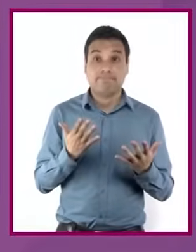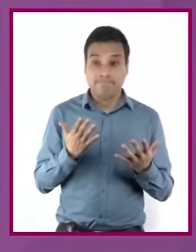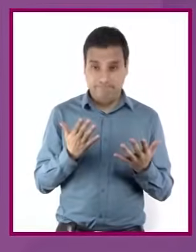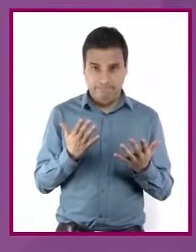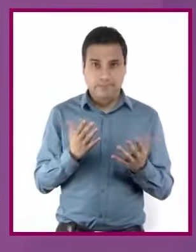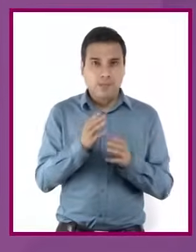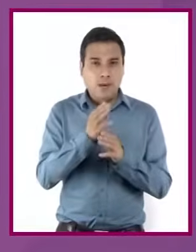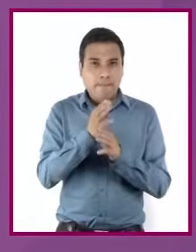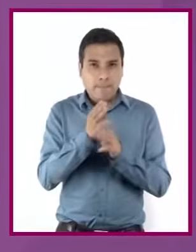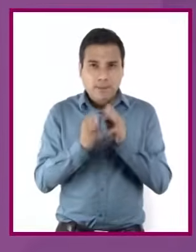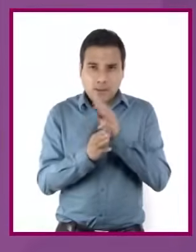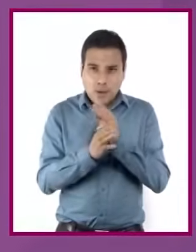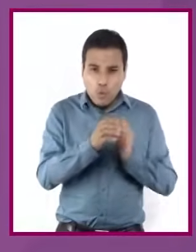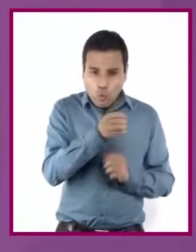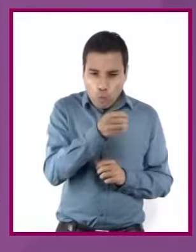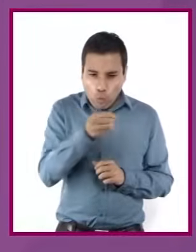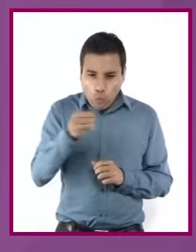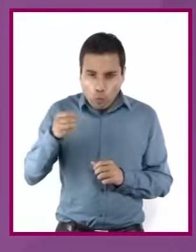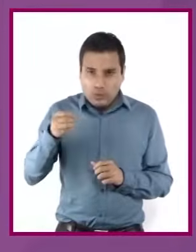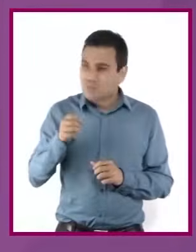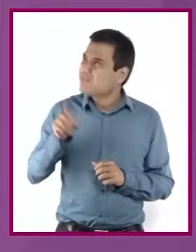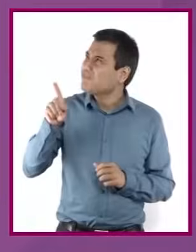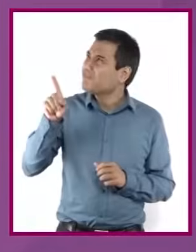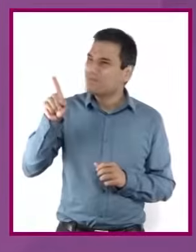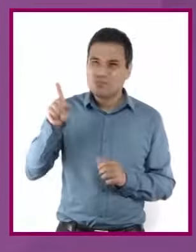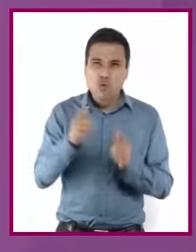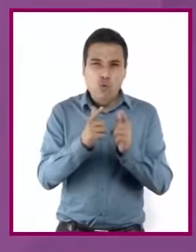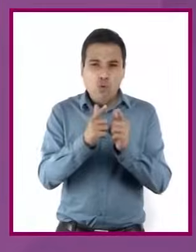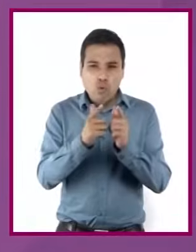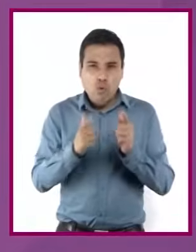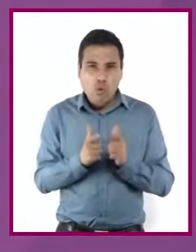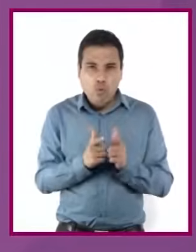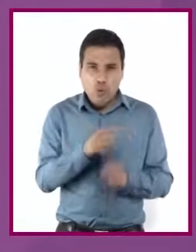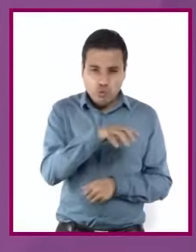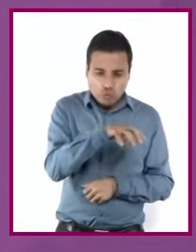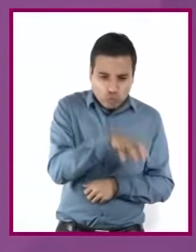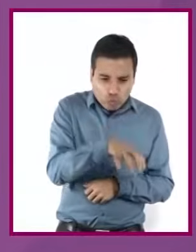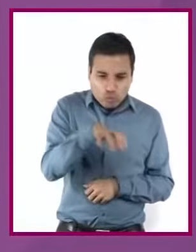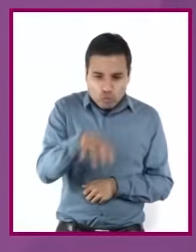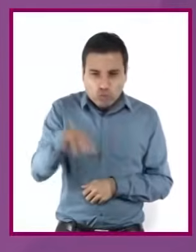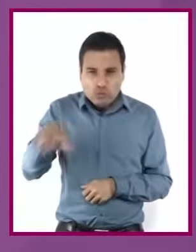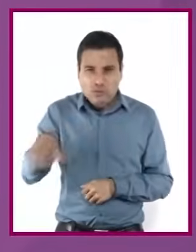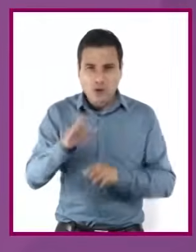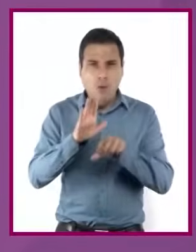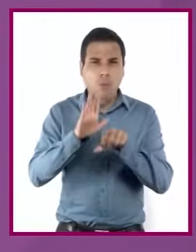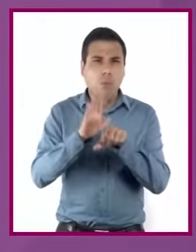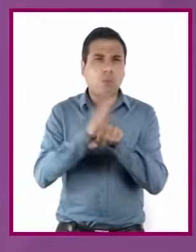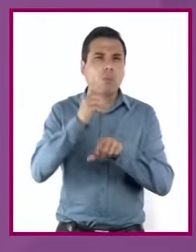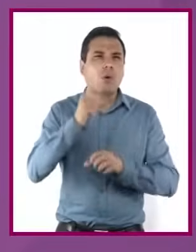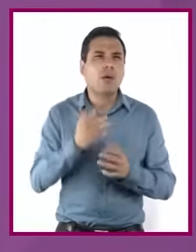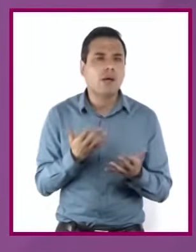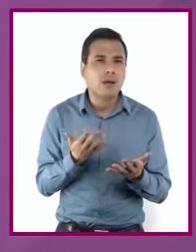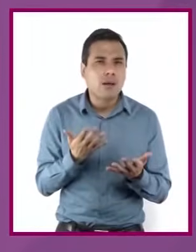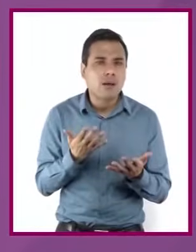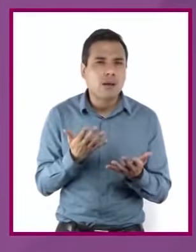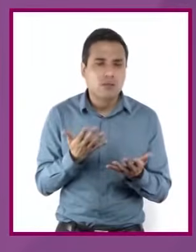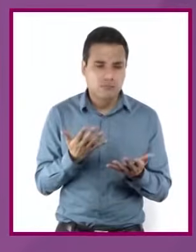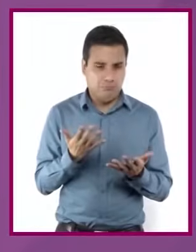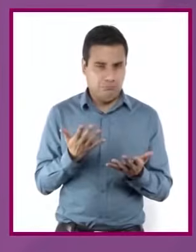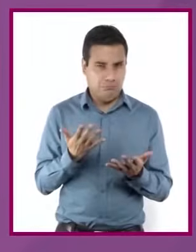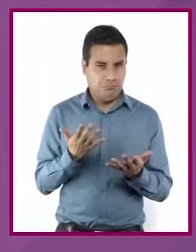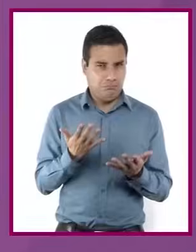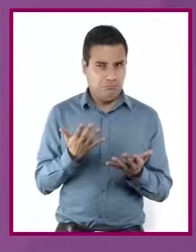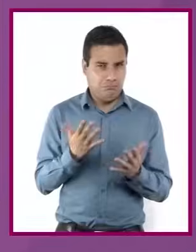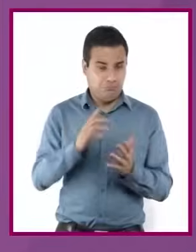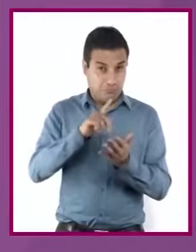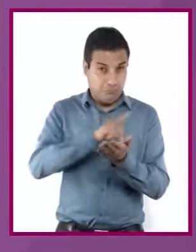orden. ¿Por qué los agruparon así? ¿Acaso será por su forma o su consistencia? ¿O tal vez por su